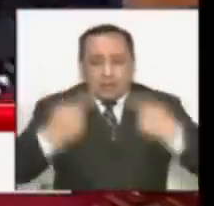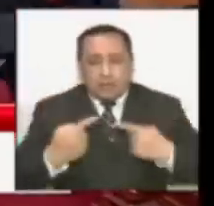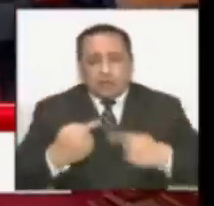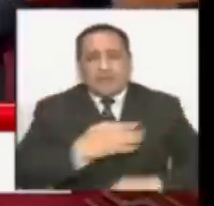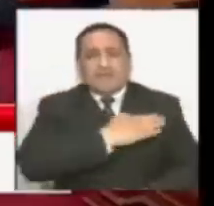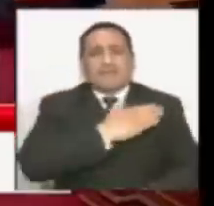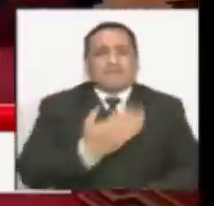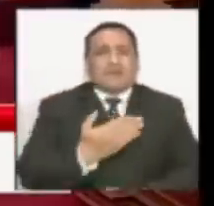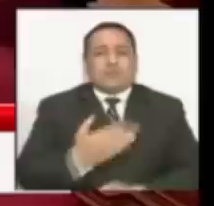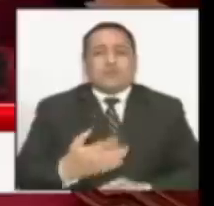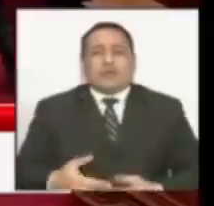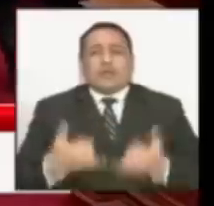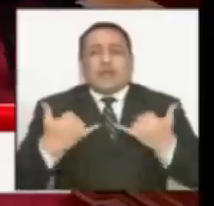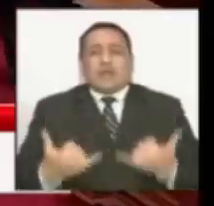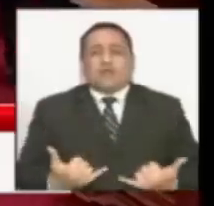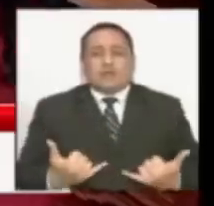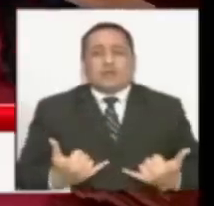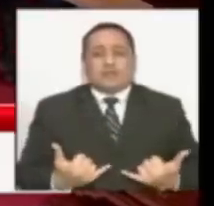ciudadanía.